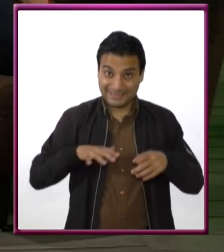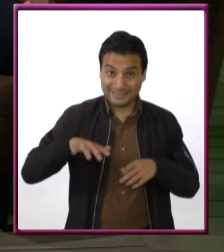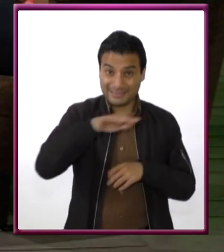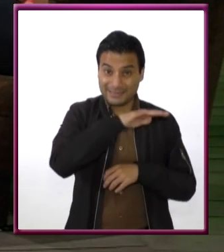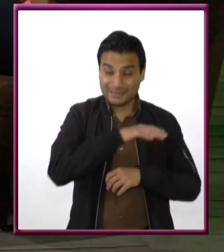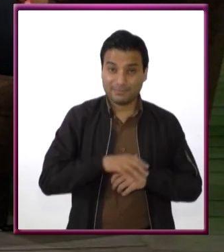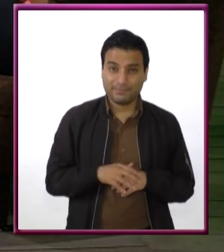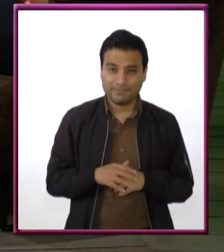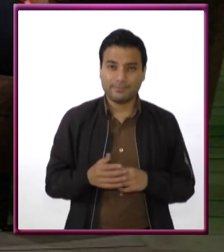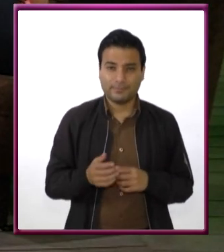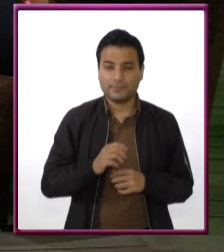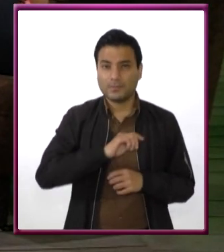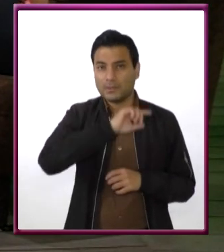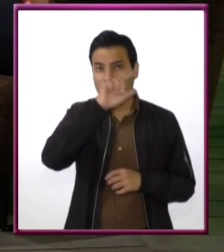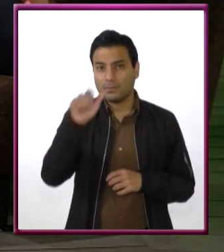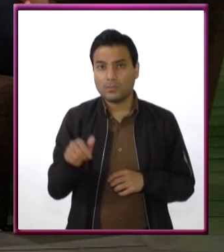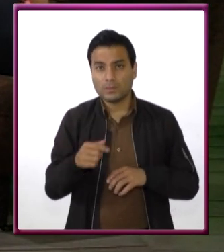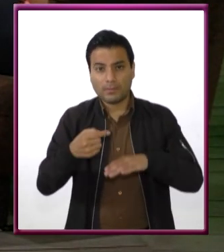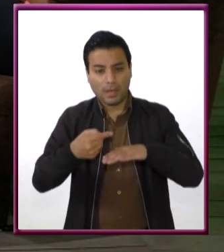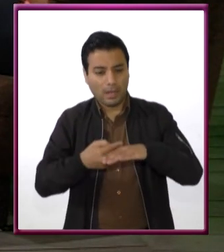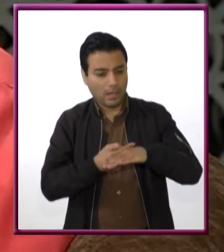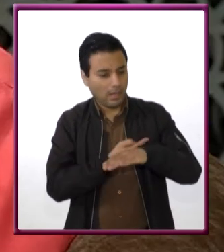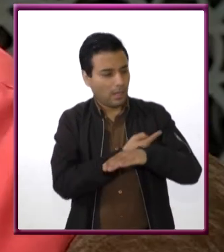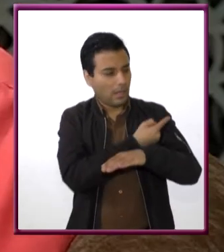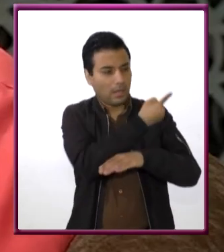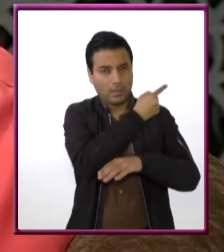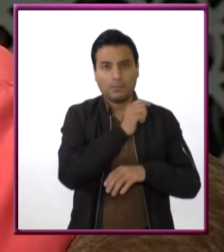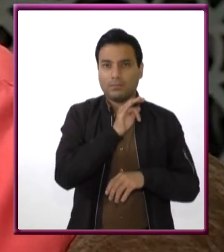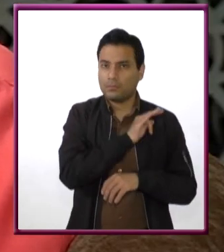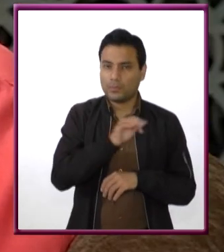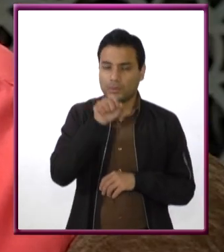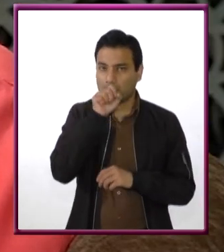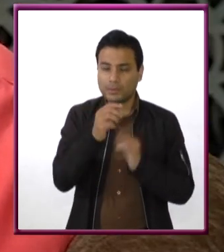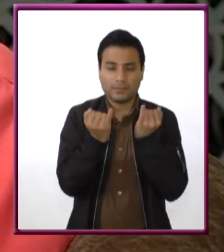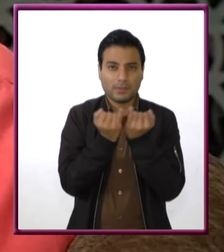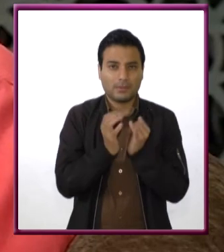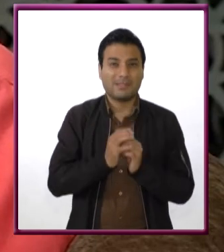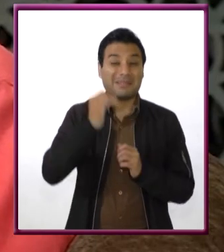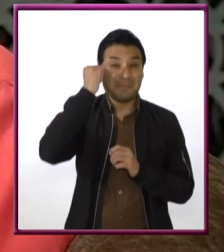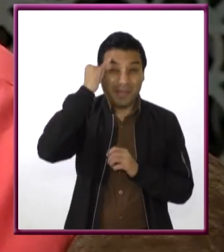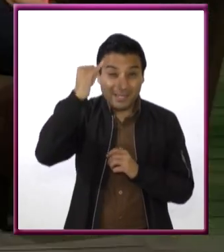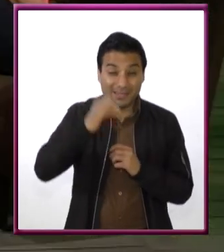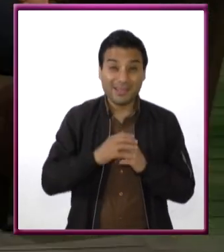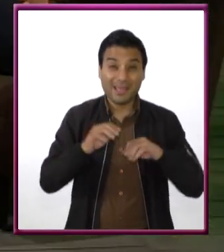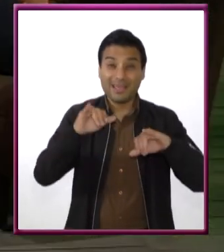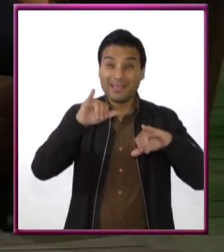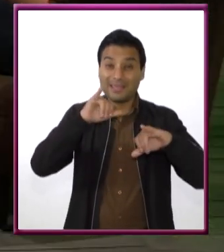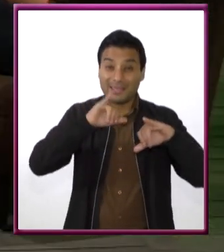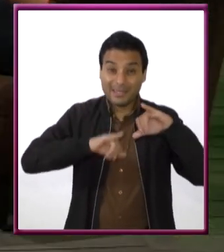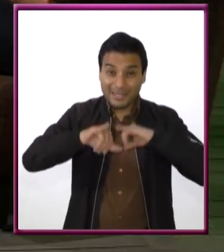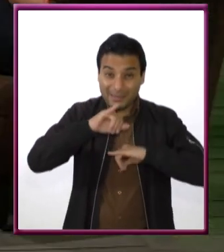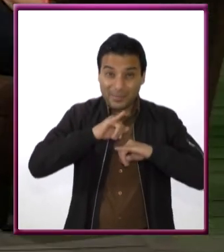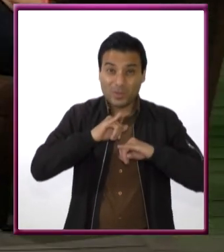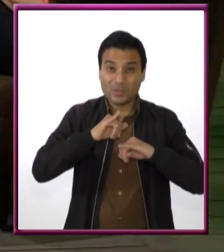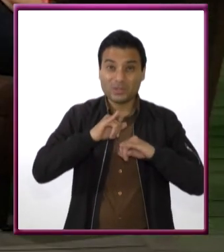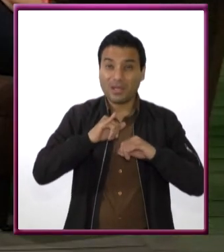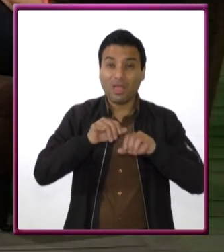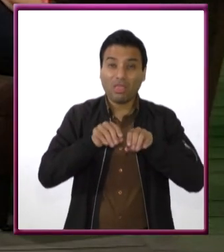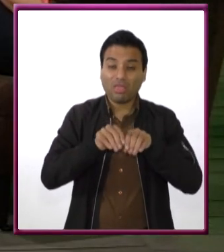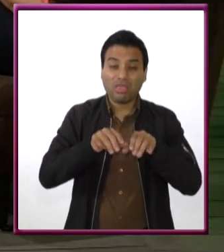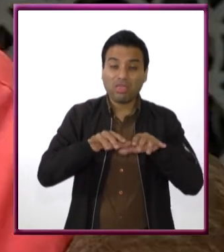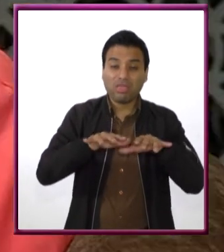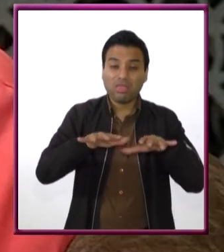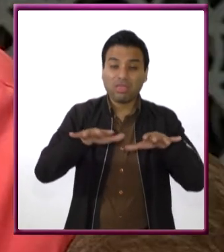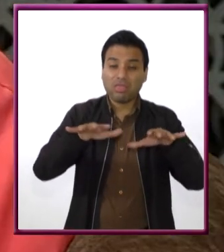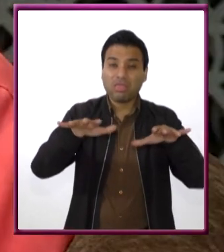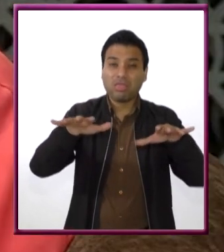aplica varios kilómetros tierra adentro, ¿no? Entonces imagínense las cantidades que se están depositando de